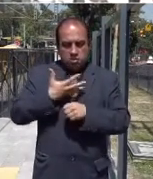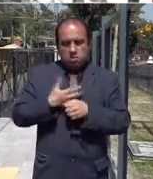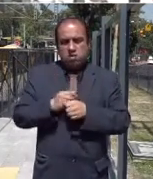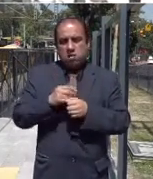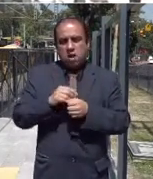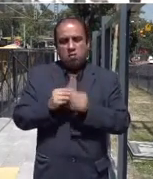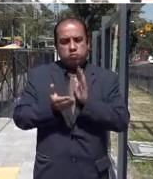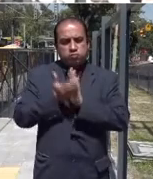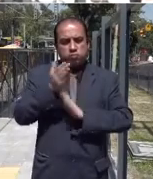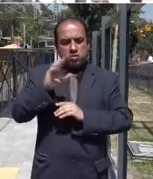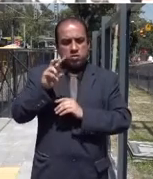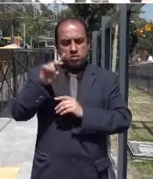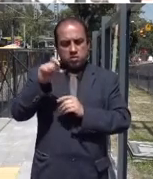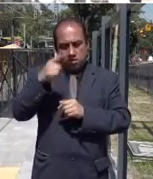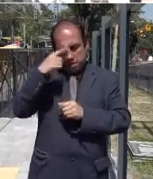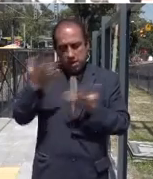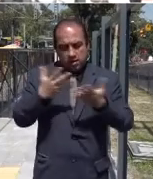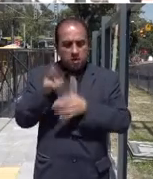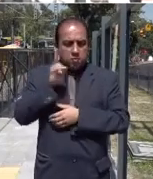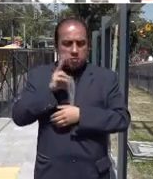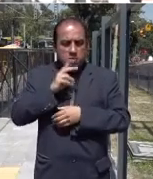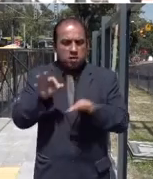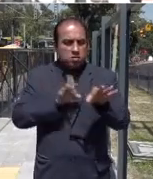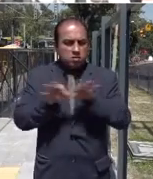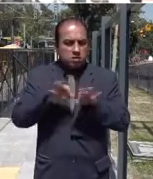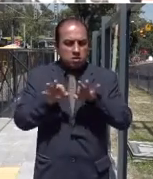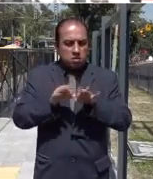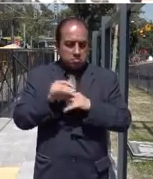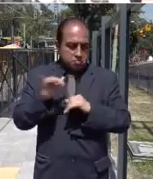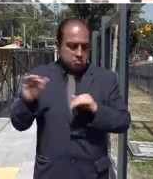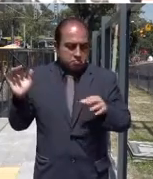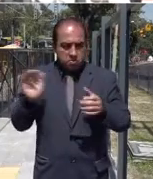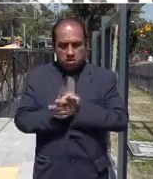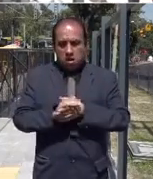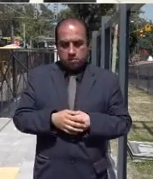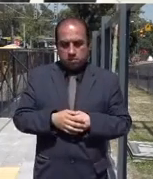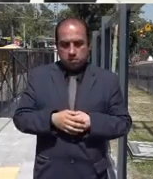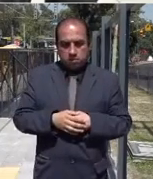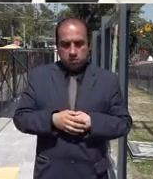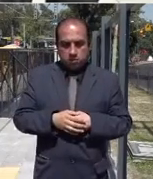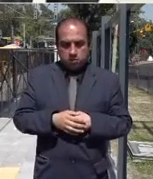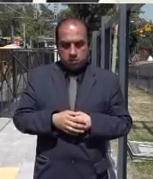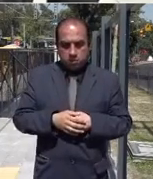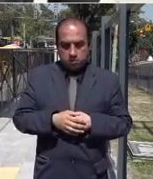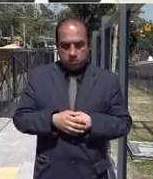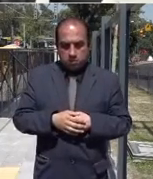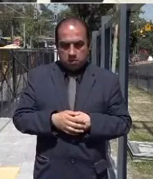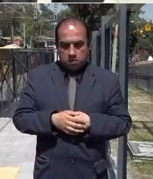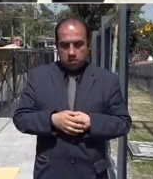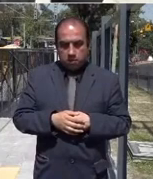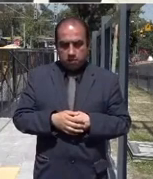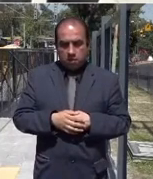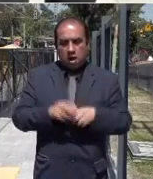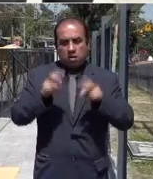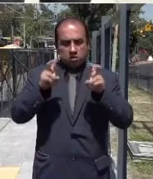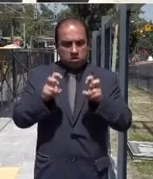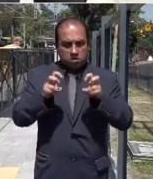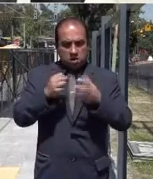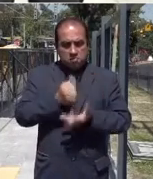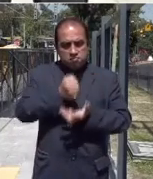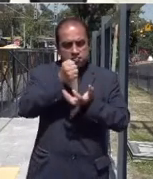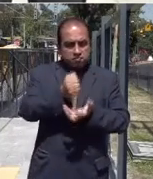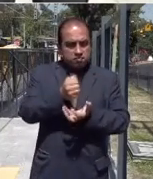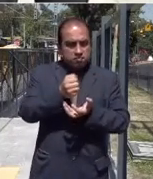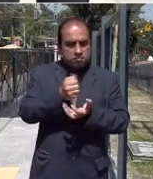poder hacer las pruebas de operación, etcétera, a inicios de el año que entra. En cuanto a la inversión, y